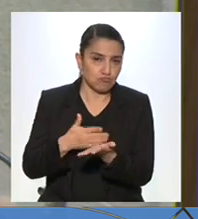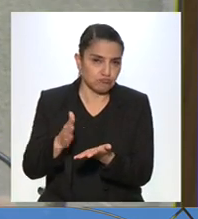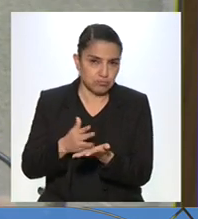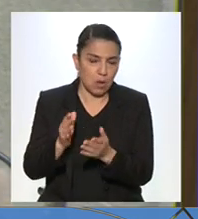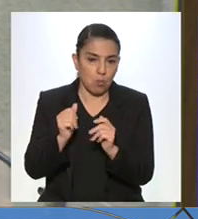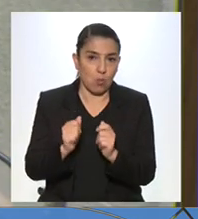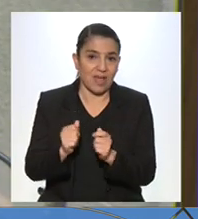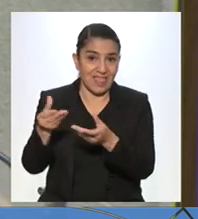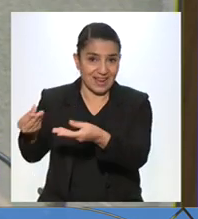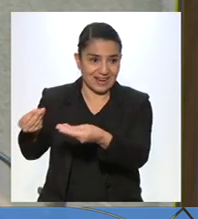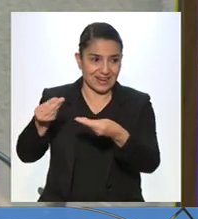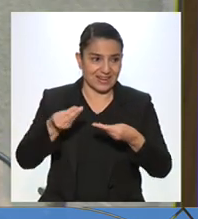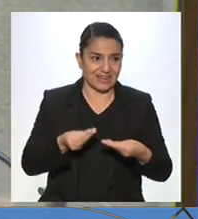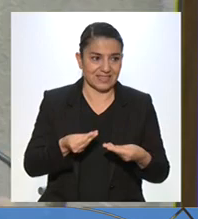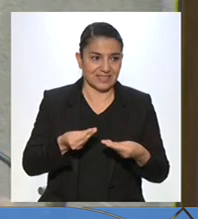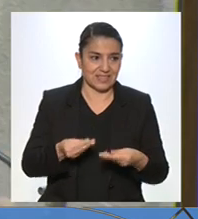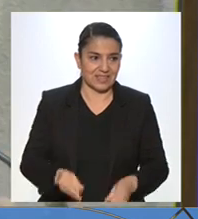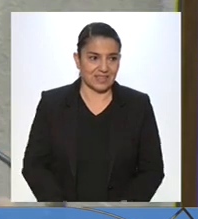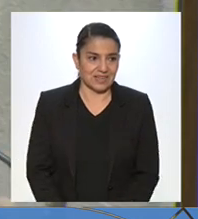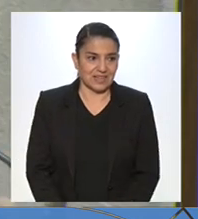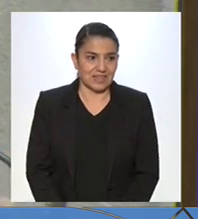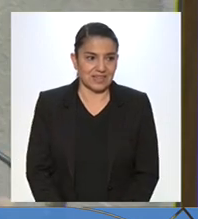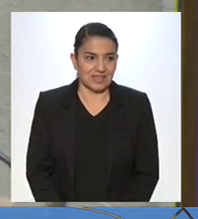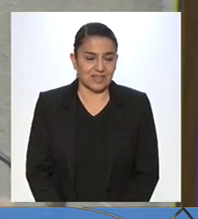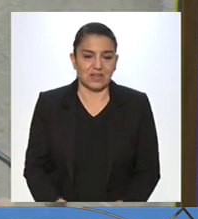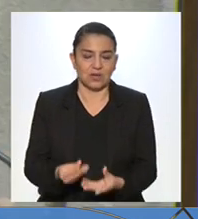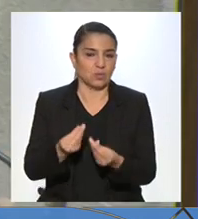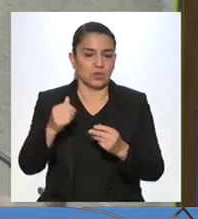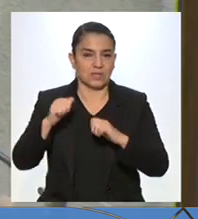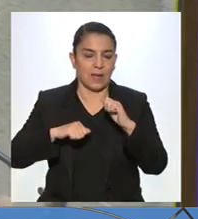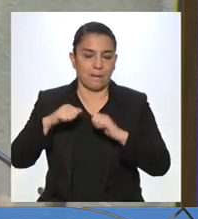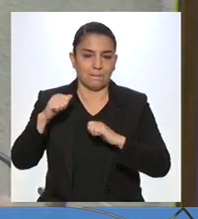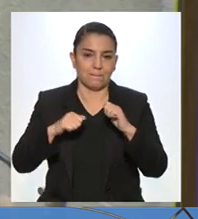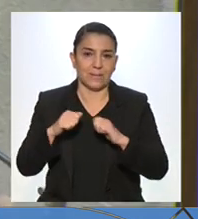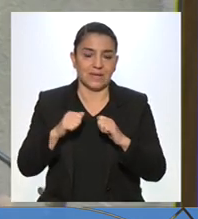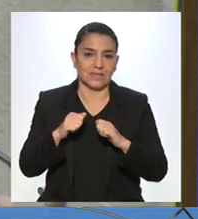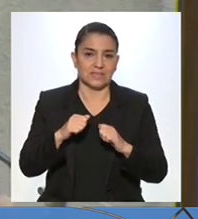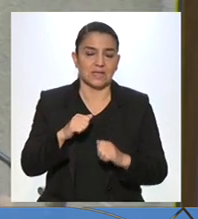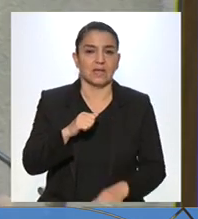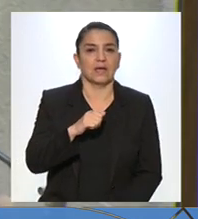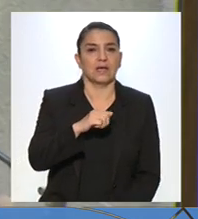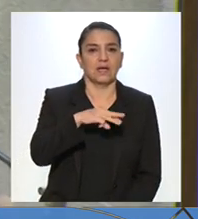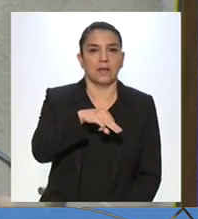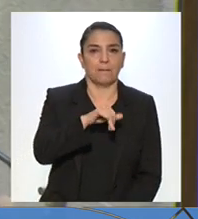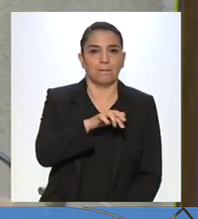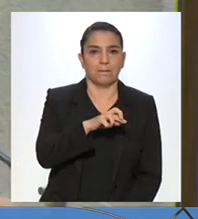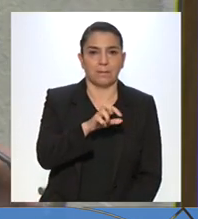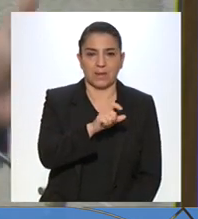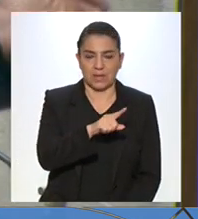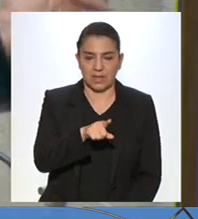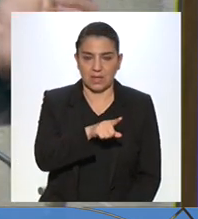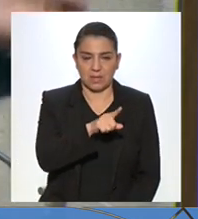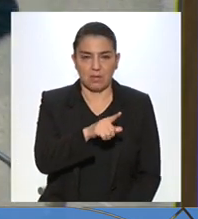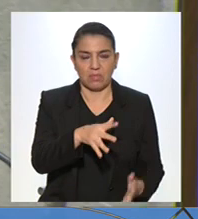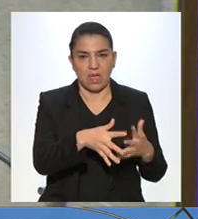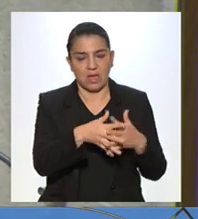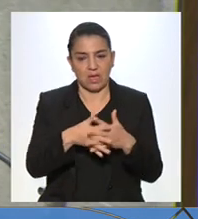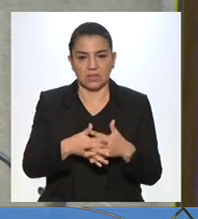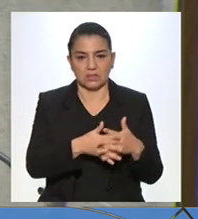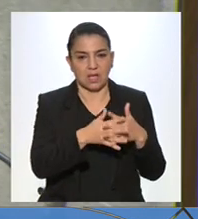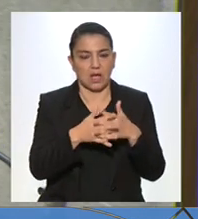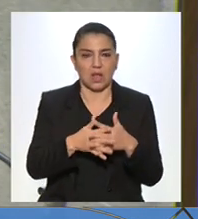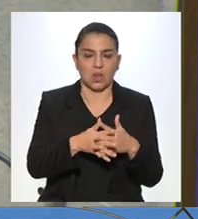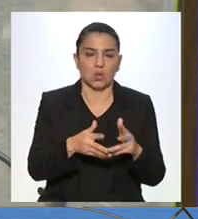puede regresar. Sabemos de muchas empresas chilenas MIPE que se están instalando en Estados Unidos, en Delaware, o se